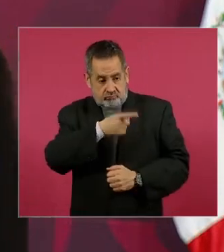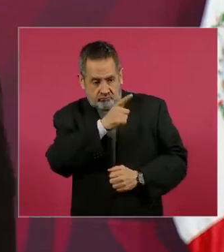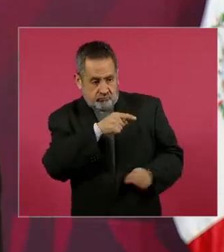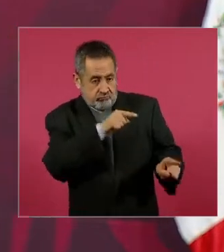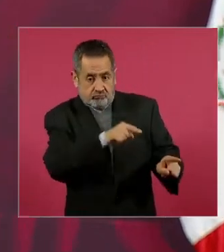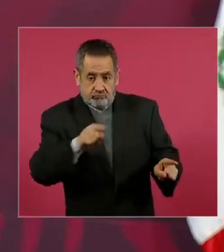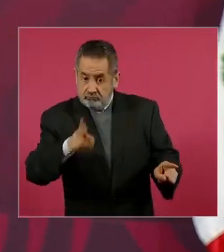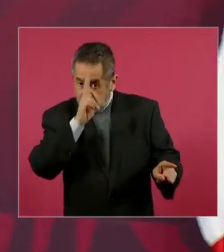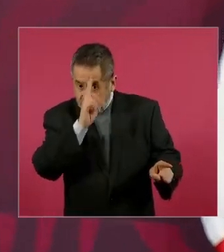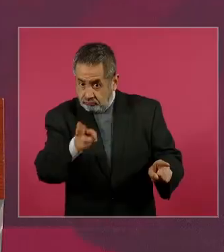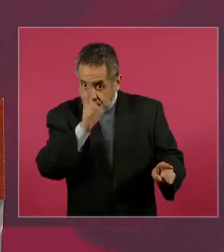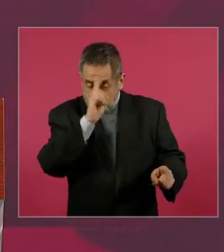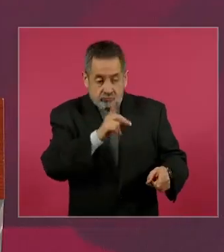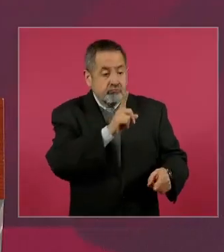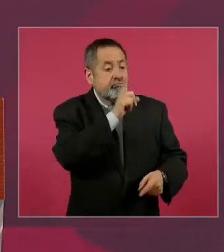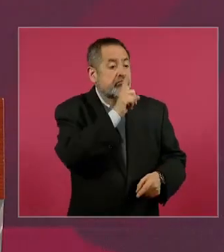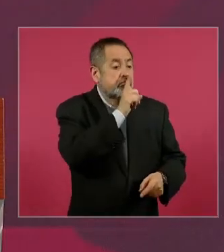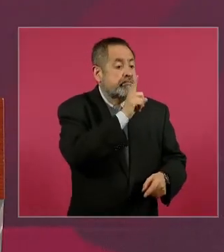nadie